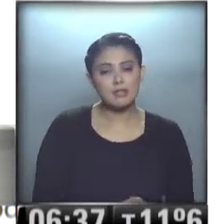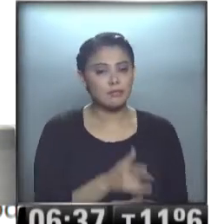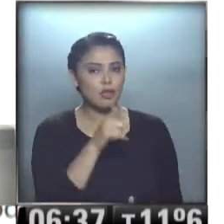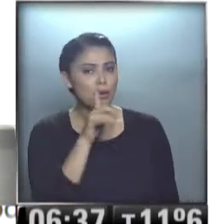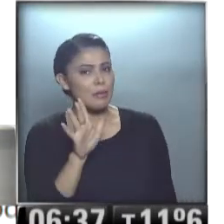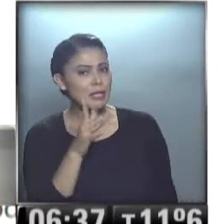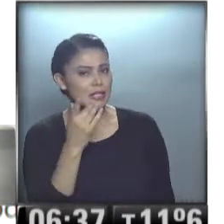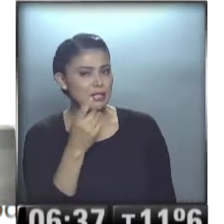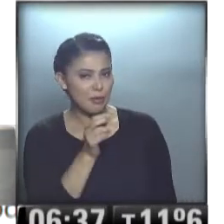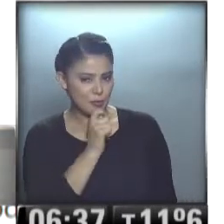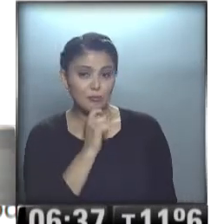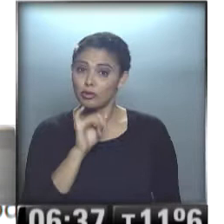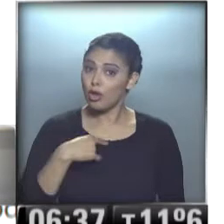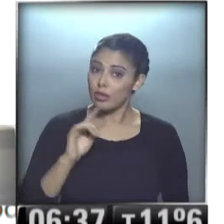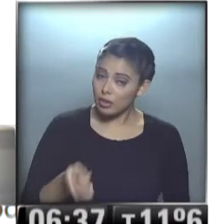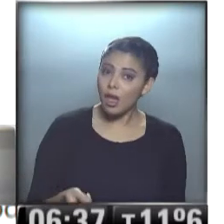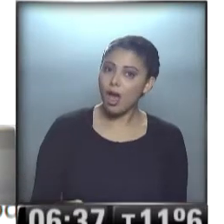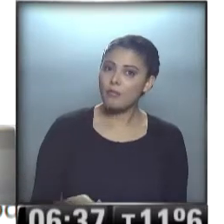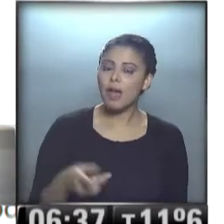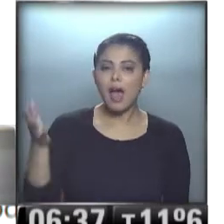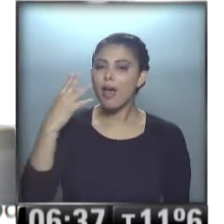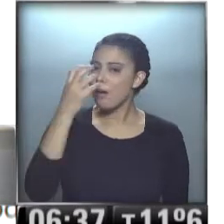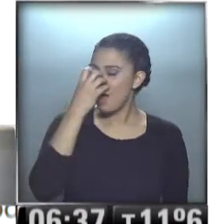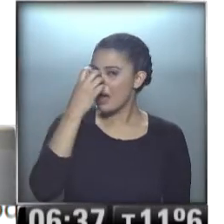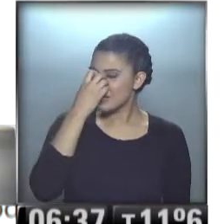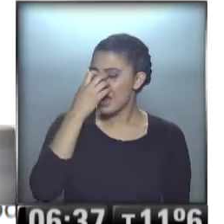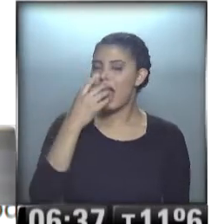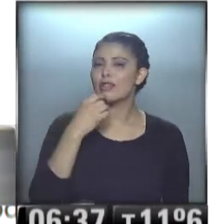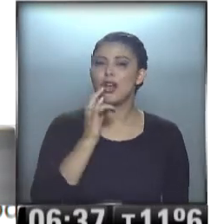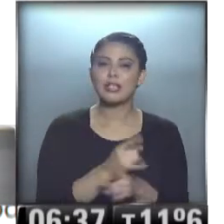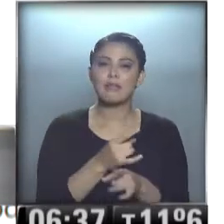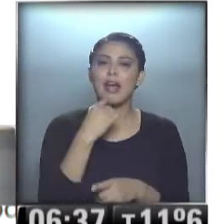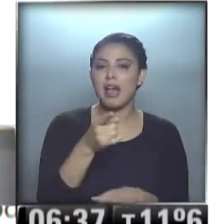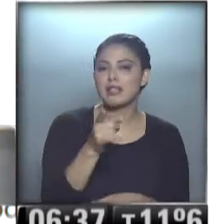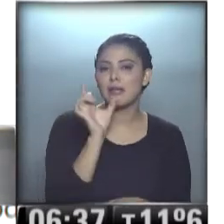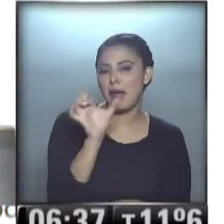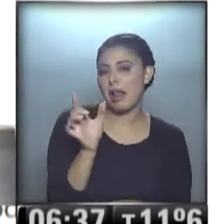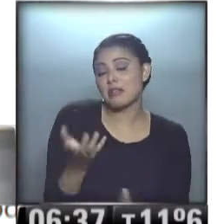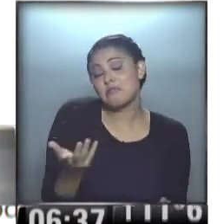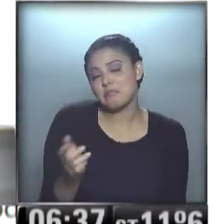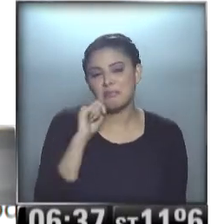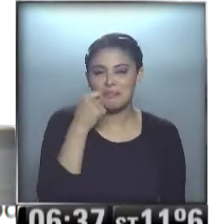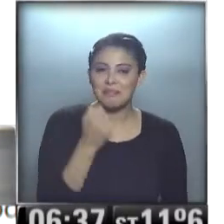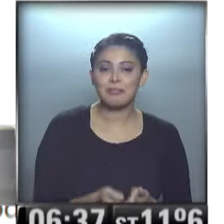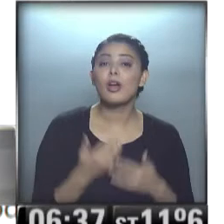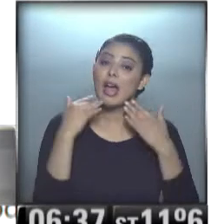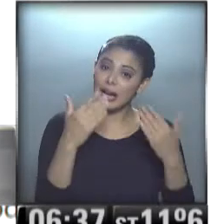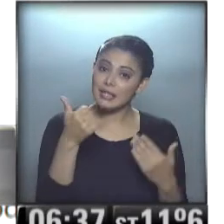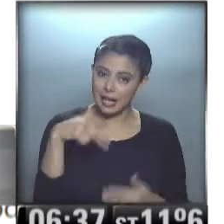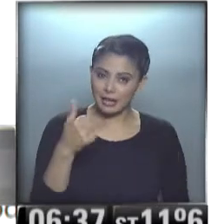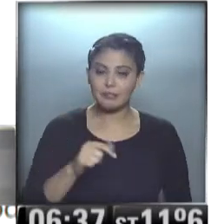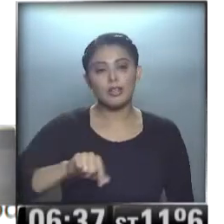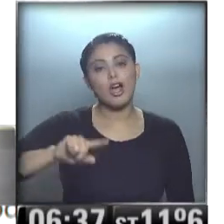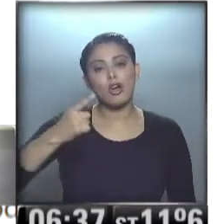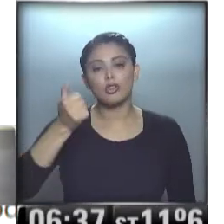una broma. Yo también. Viste que los payasos generalmente decían el floripondio, qué sé yo. Qué lindo. Bueno, gracias Ana María.